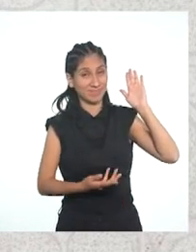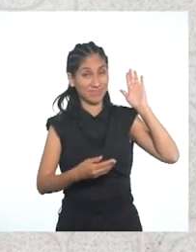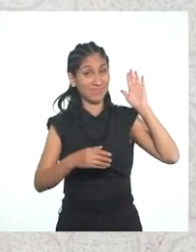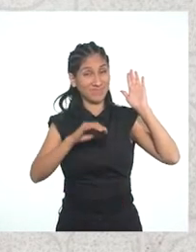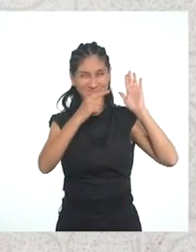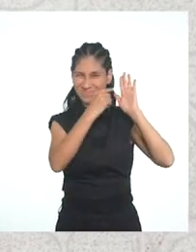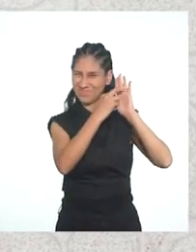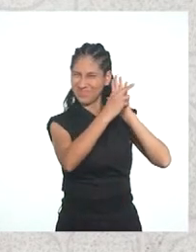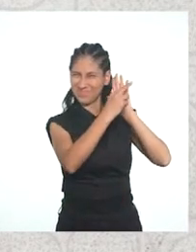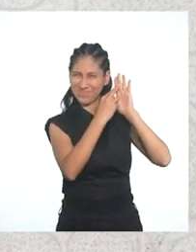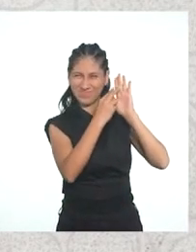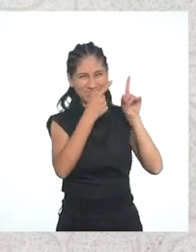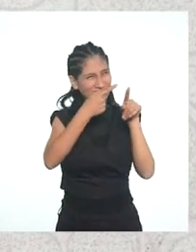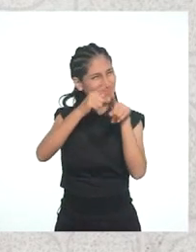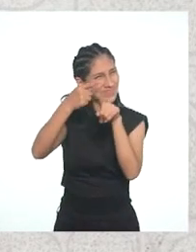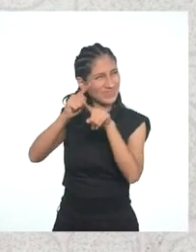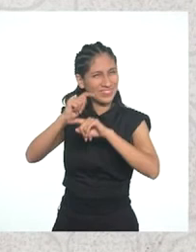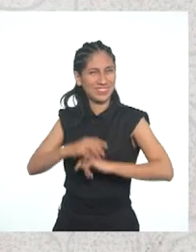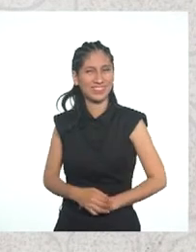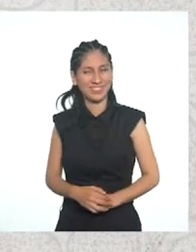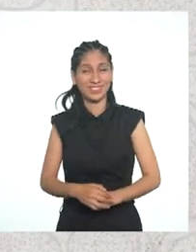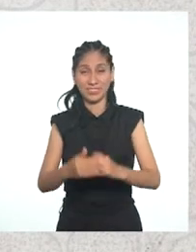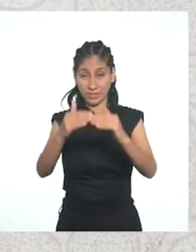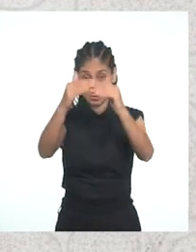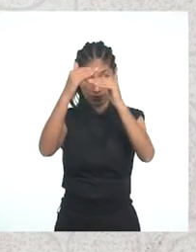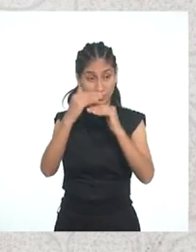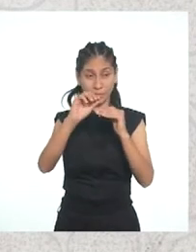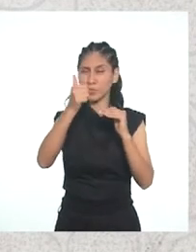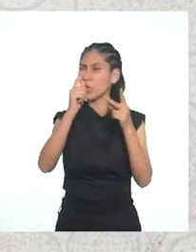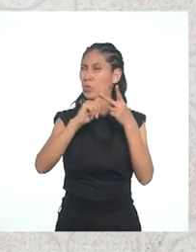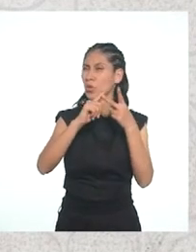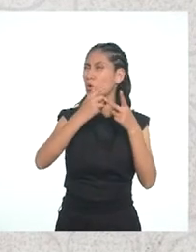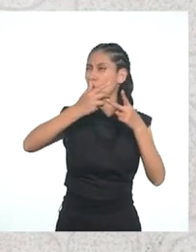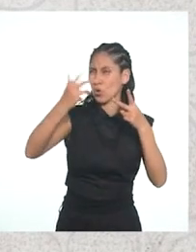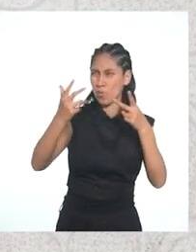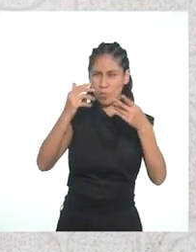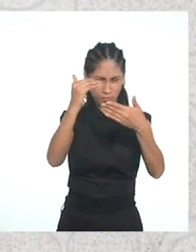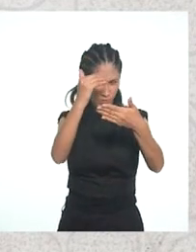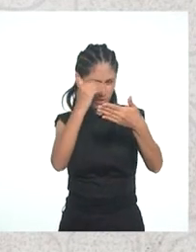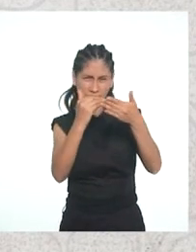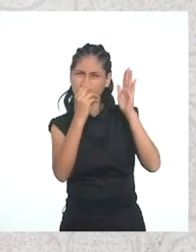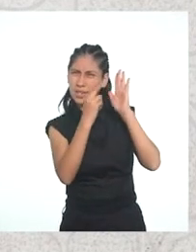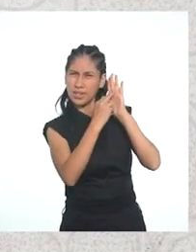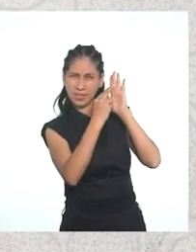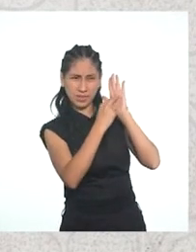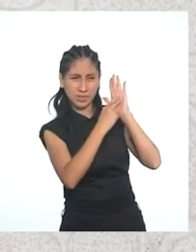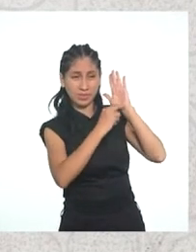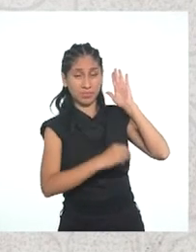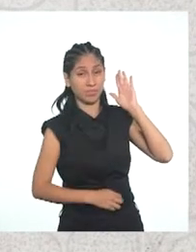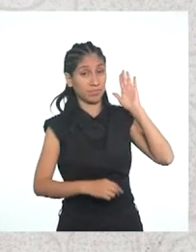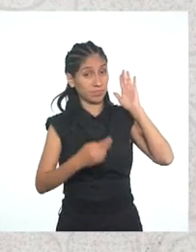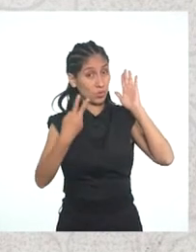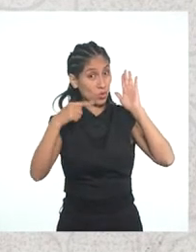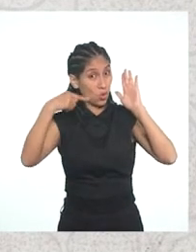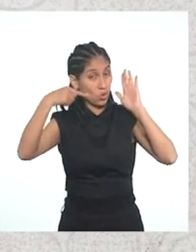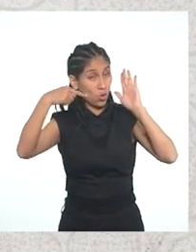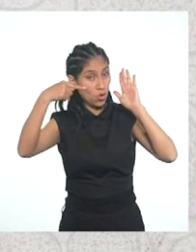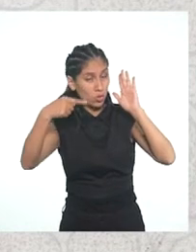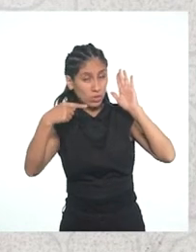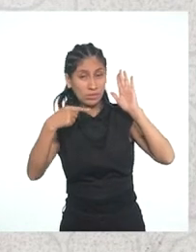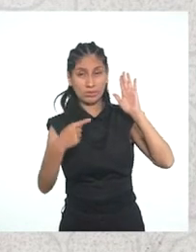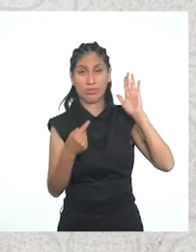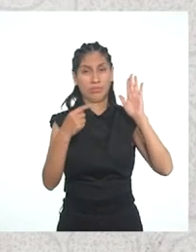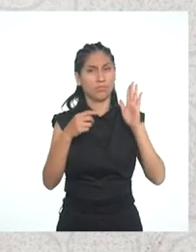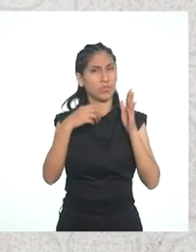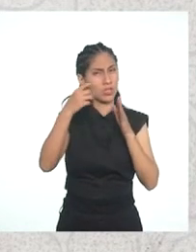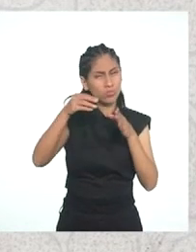melazas, jugo de caña, entre otras. La obtención de etanol por vía fermentativa es